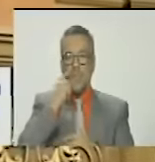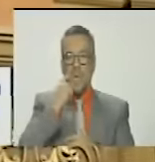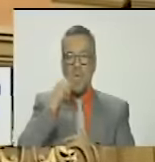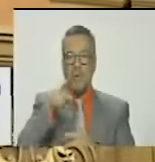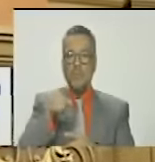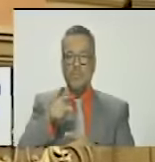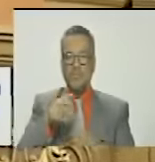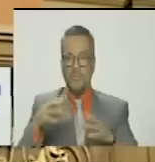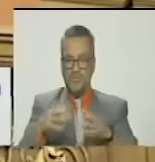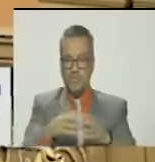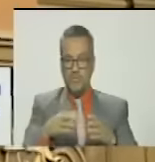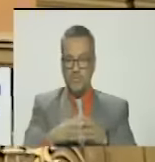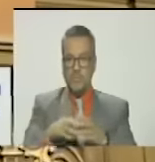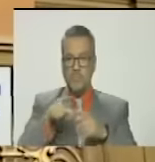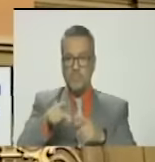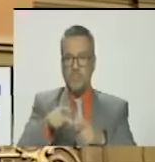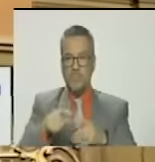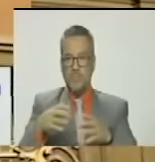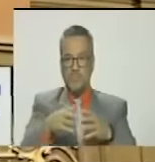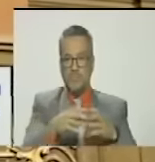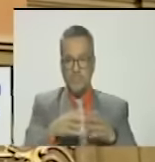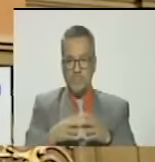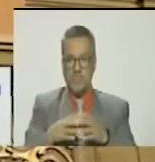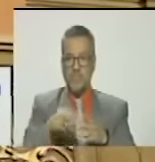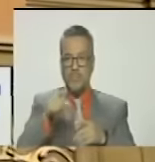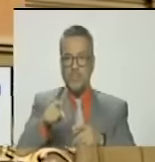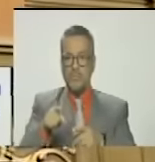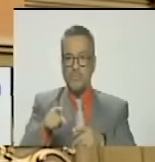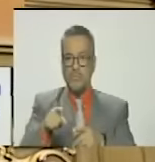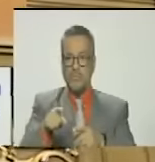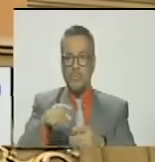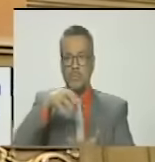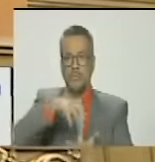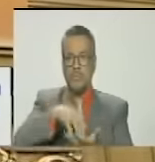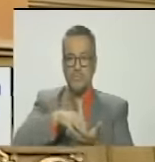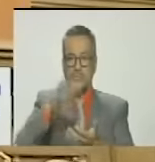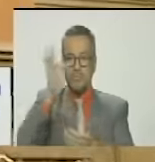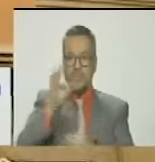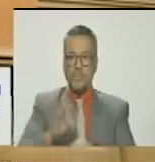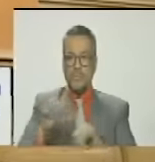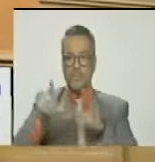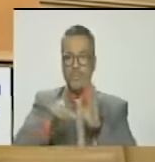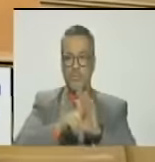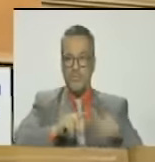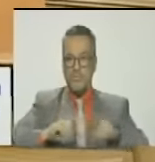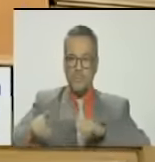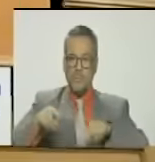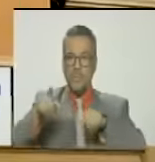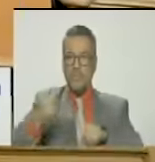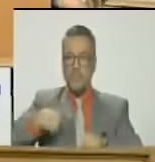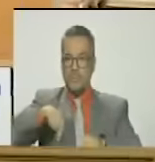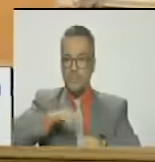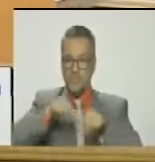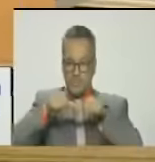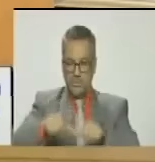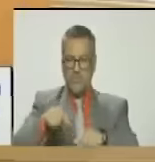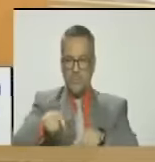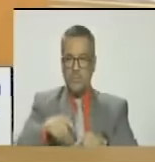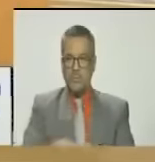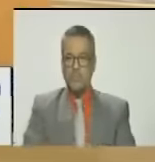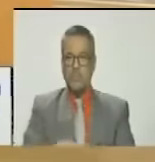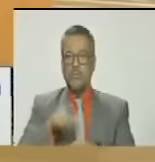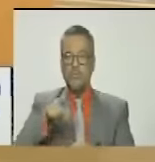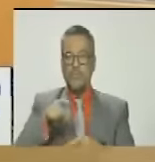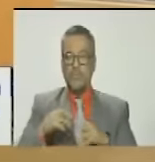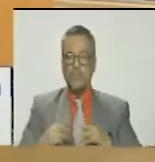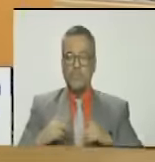Y se reunirá en el Salón de Sesiones del Palacio Federal Legislativo, donde estamos nosotros aquí, ¿verdad? En